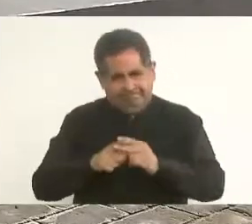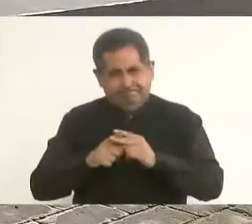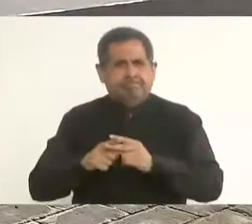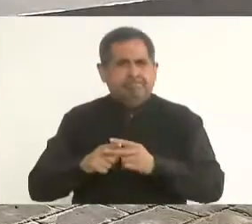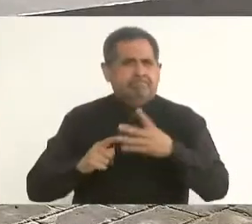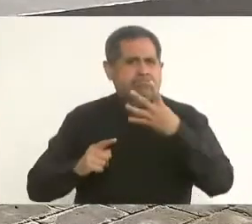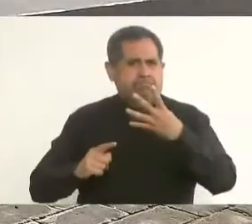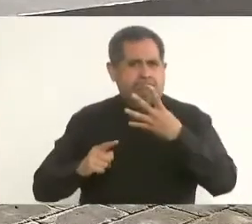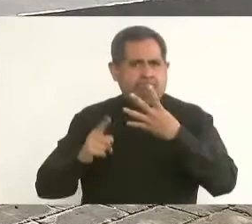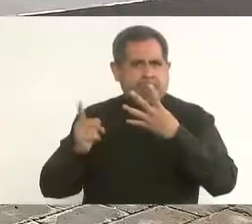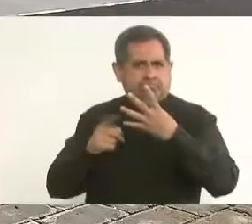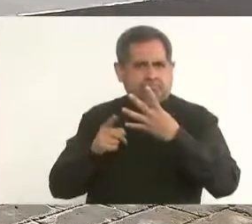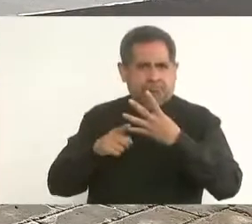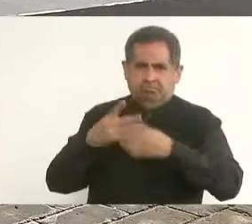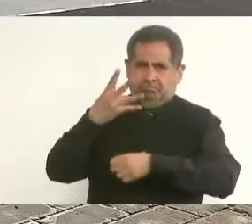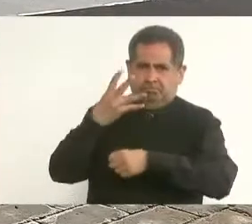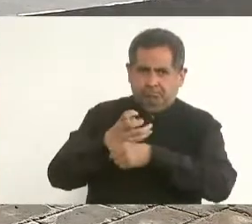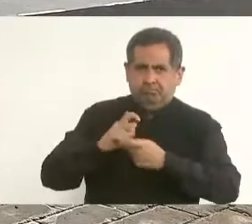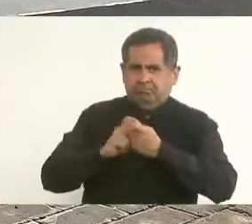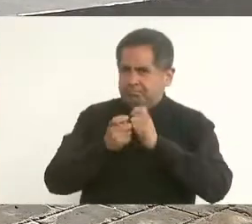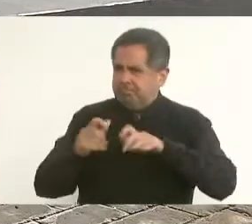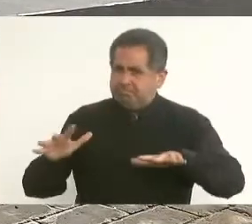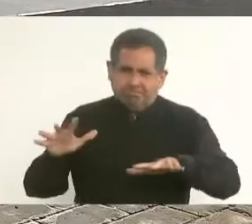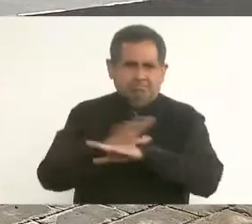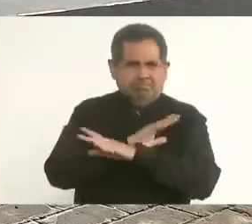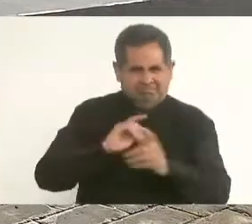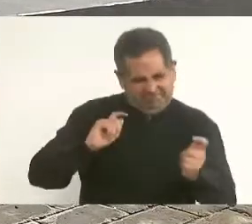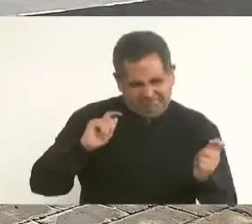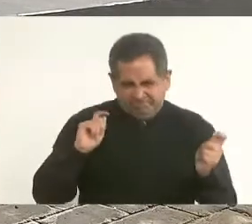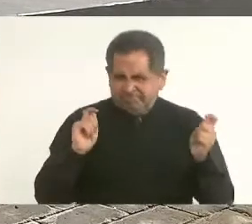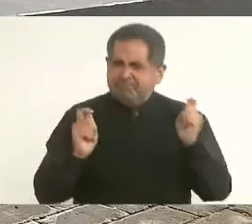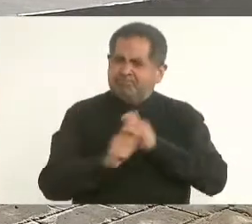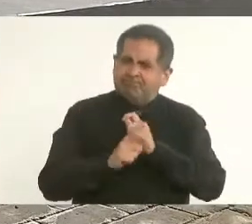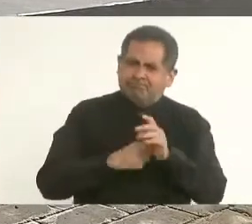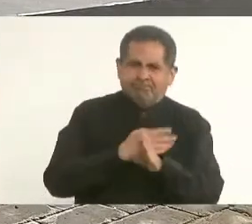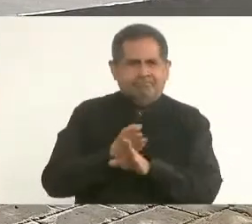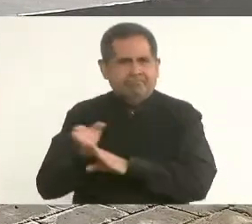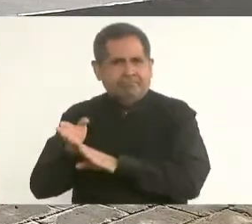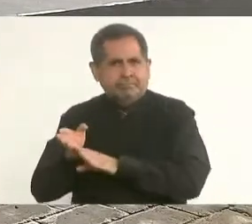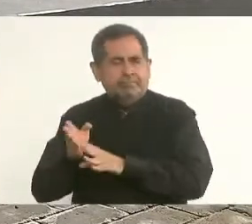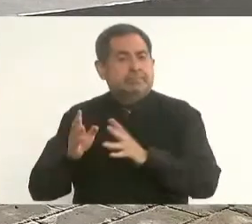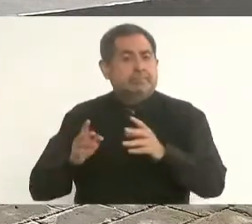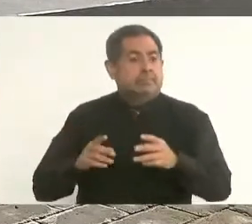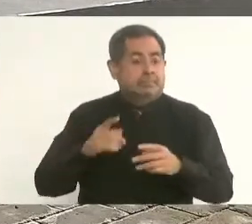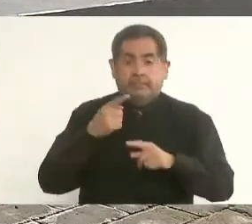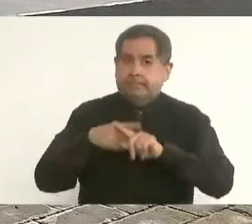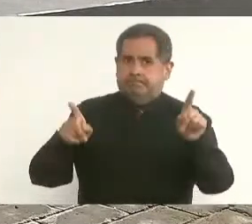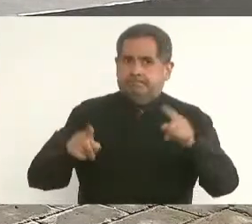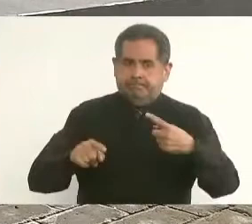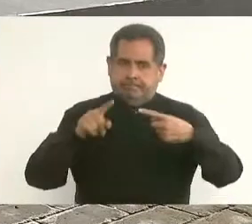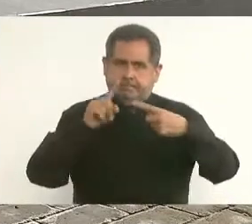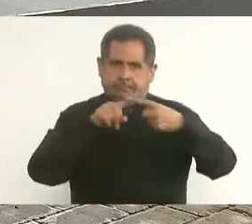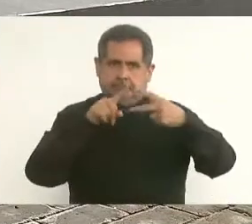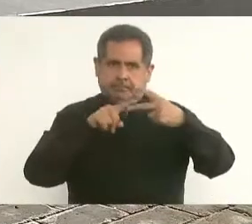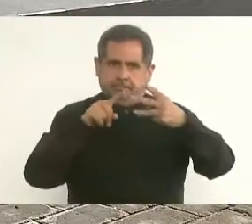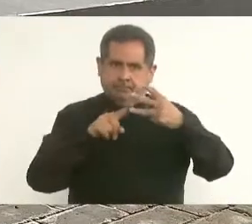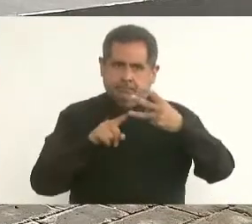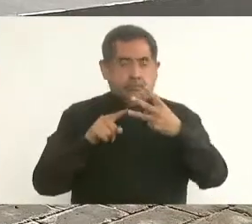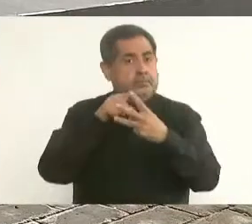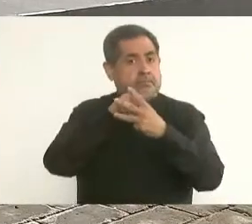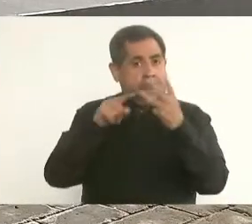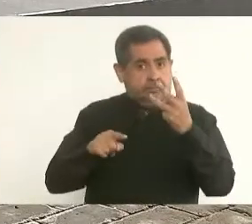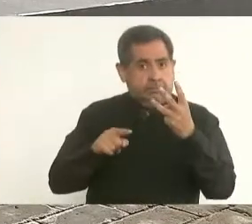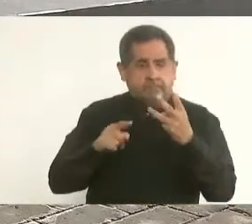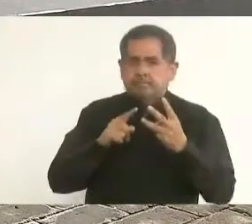cuarta transformación de México. A diferencia de las 3 primeras, esta